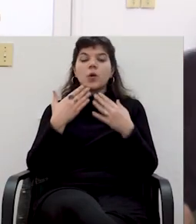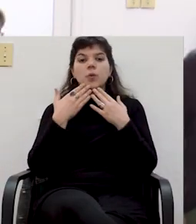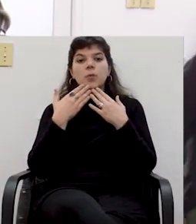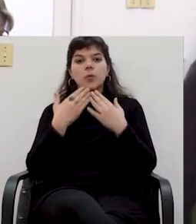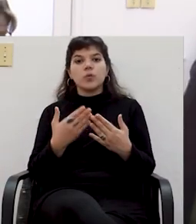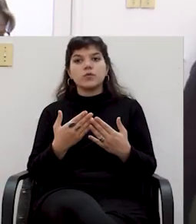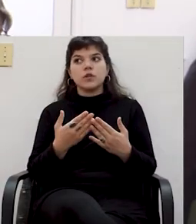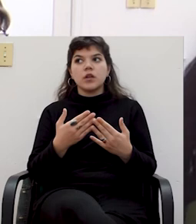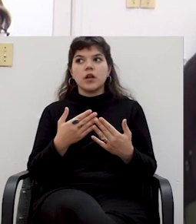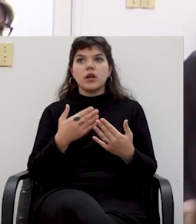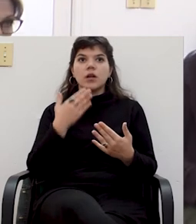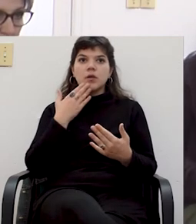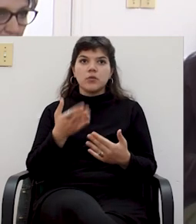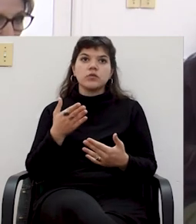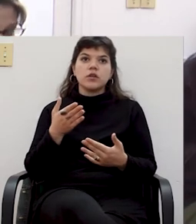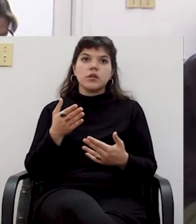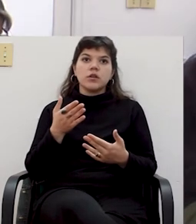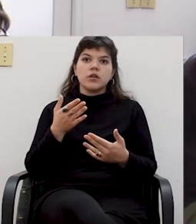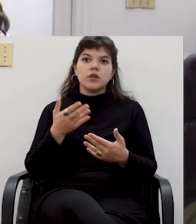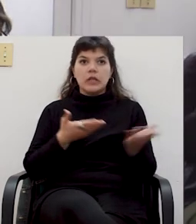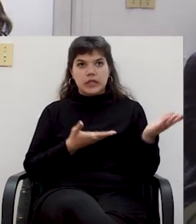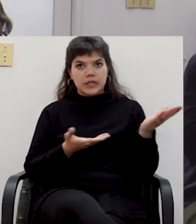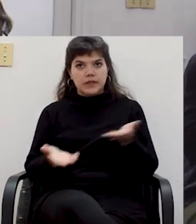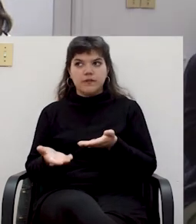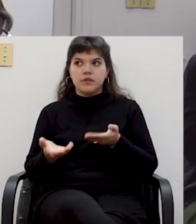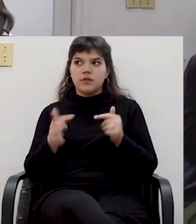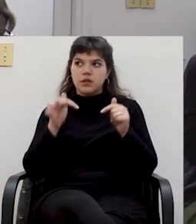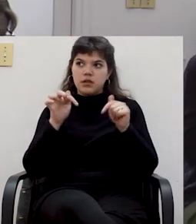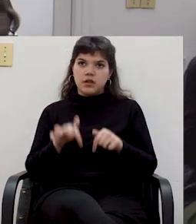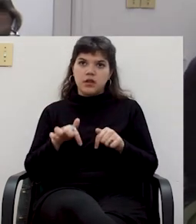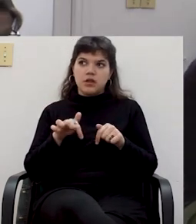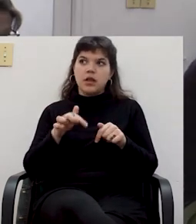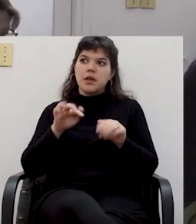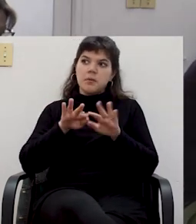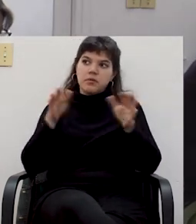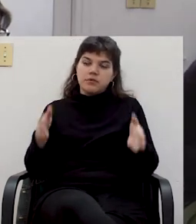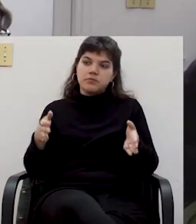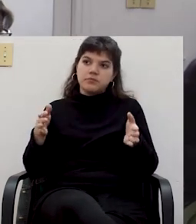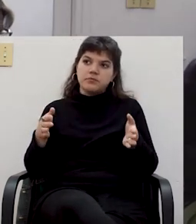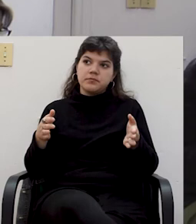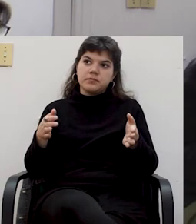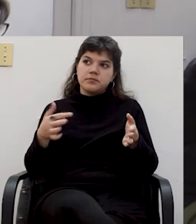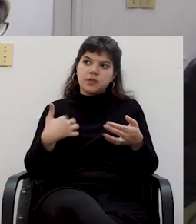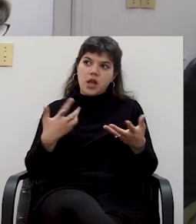gracias. Muchas gracias por la invitación a participar de esta mesa.